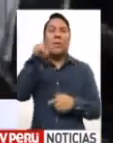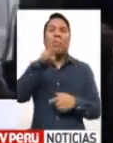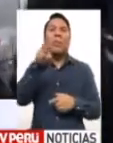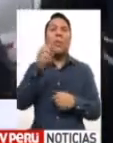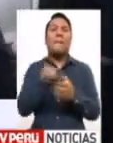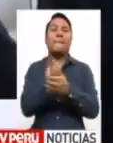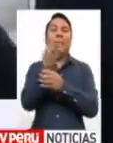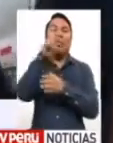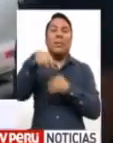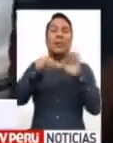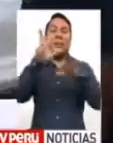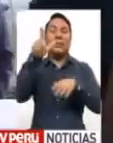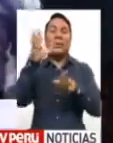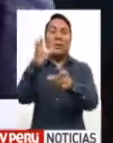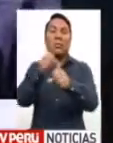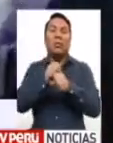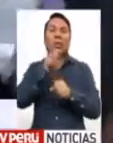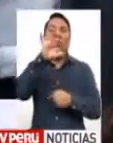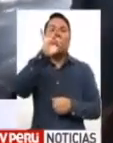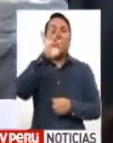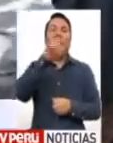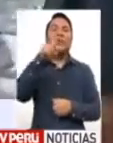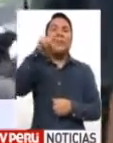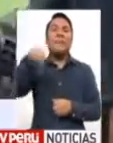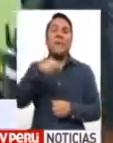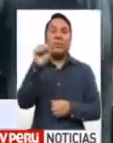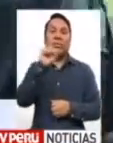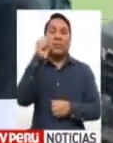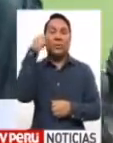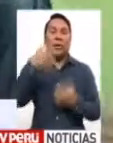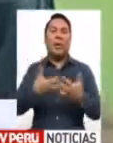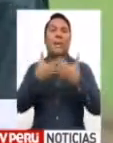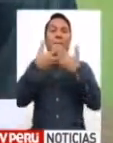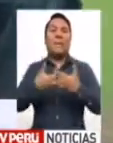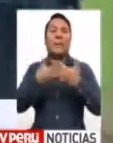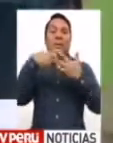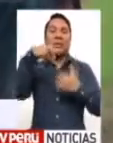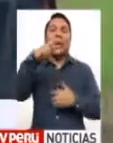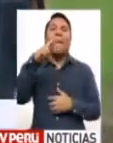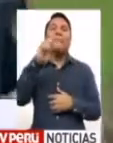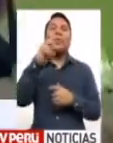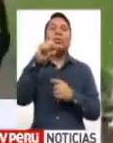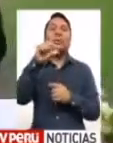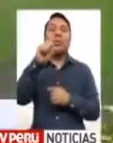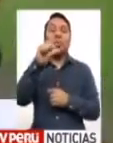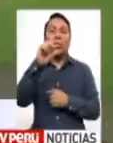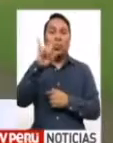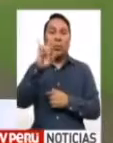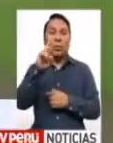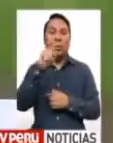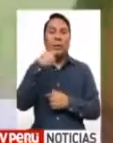2013 sustrajeron 900 mil soles de un camión de caudales de la empresa Prosegur. La Fiscalía